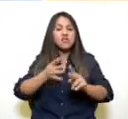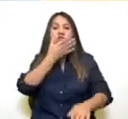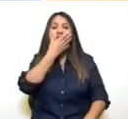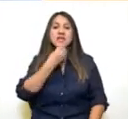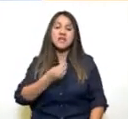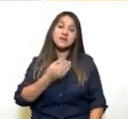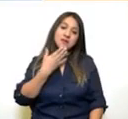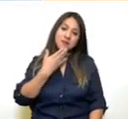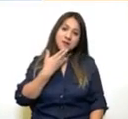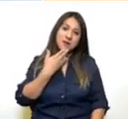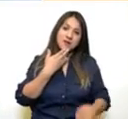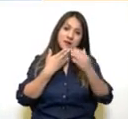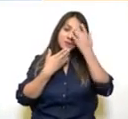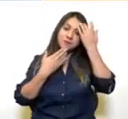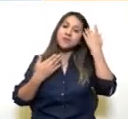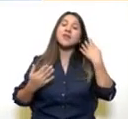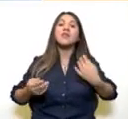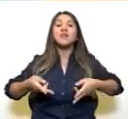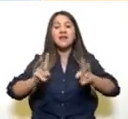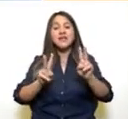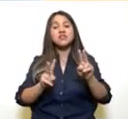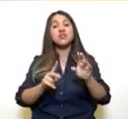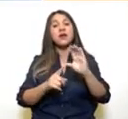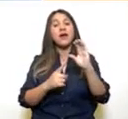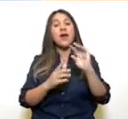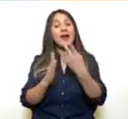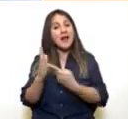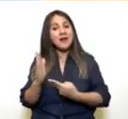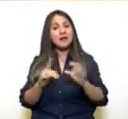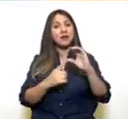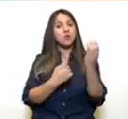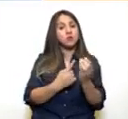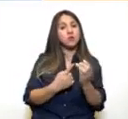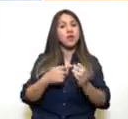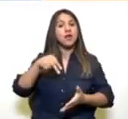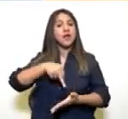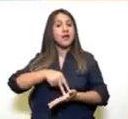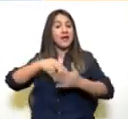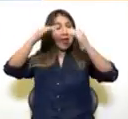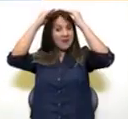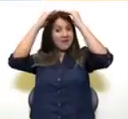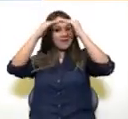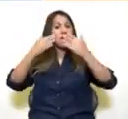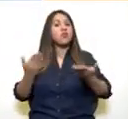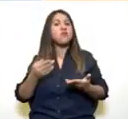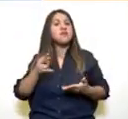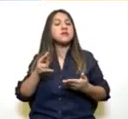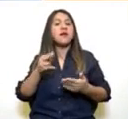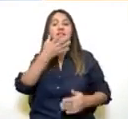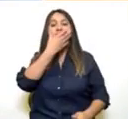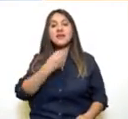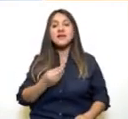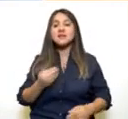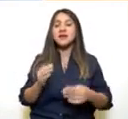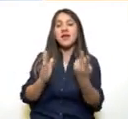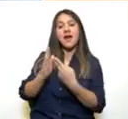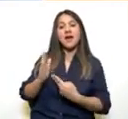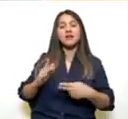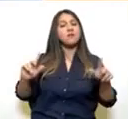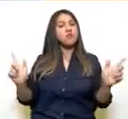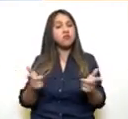también el derecho al arte el derecho a la cultura del derecho al vale como esa belleza en el arte en el ballet en la música